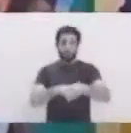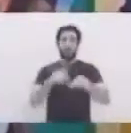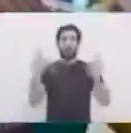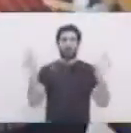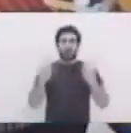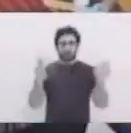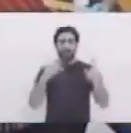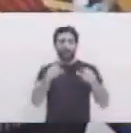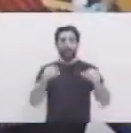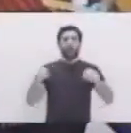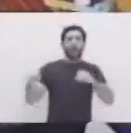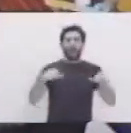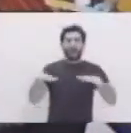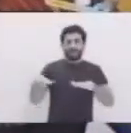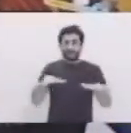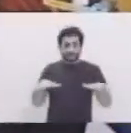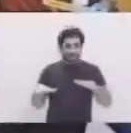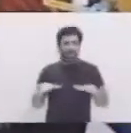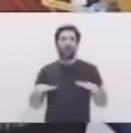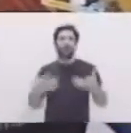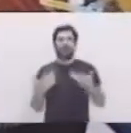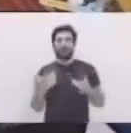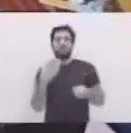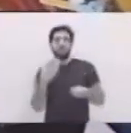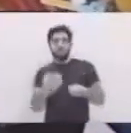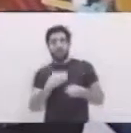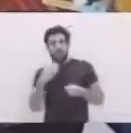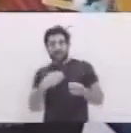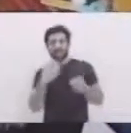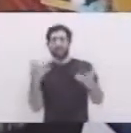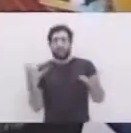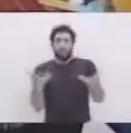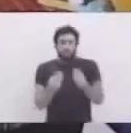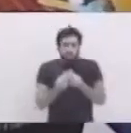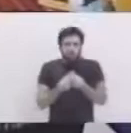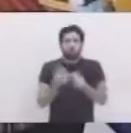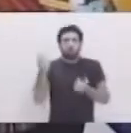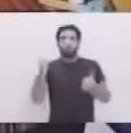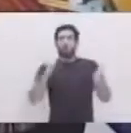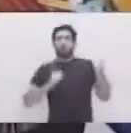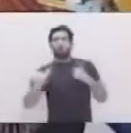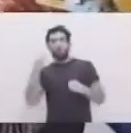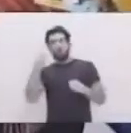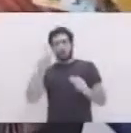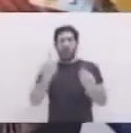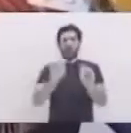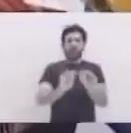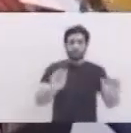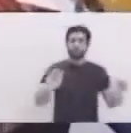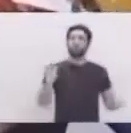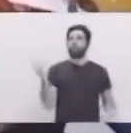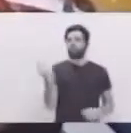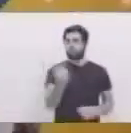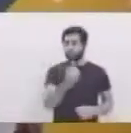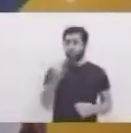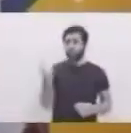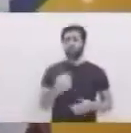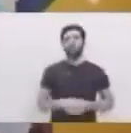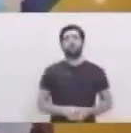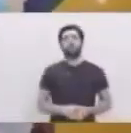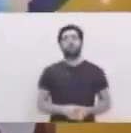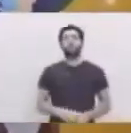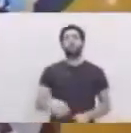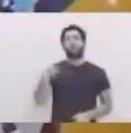recreo, realizando todas aquellas actividades que los maestros preparan justamente para este día tan especial.